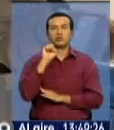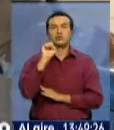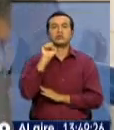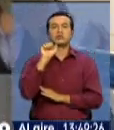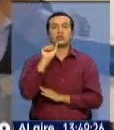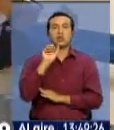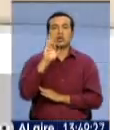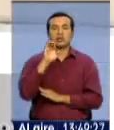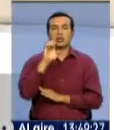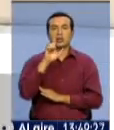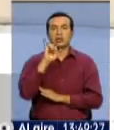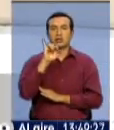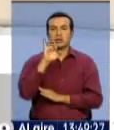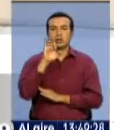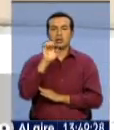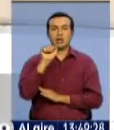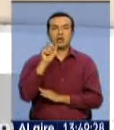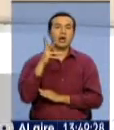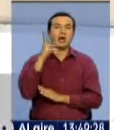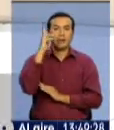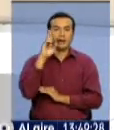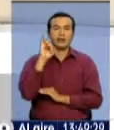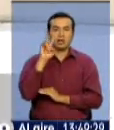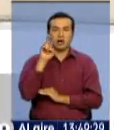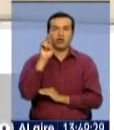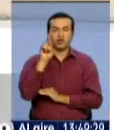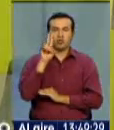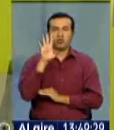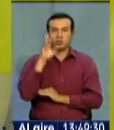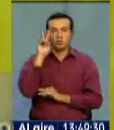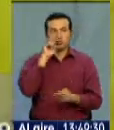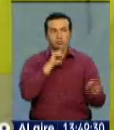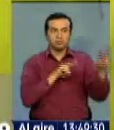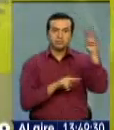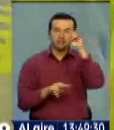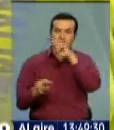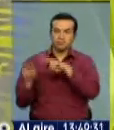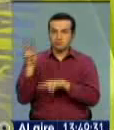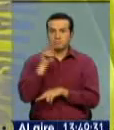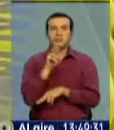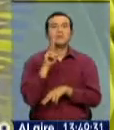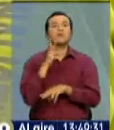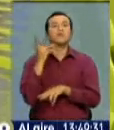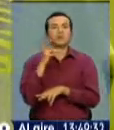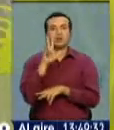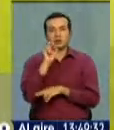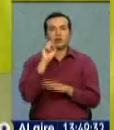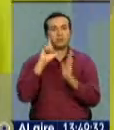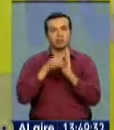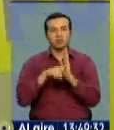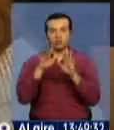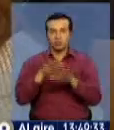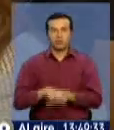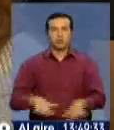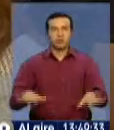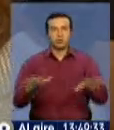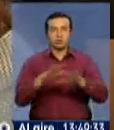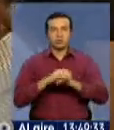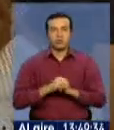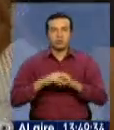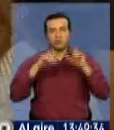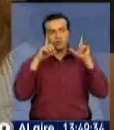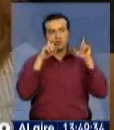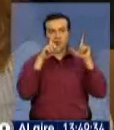Satelital, empresa que dirigía Ricardo Rivera. La inspección in situ duró otros 30 minutos. Se ha tomado